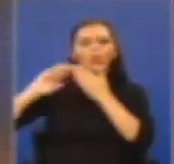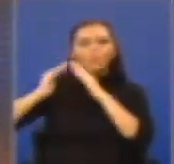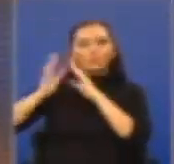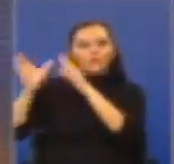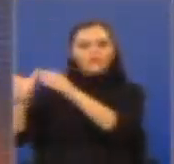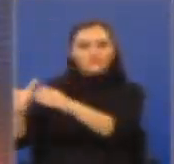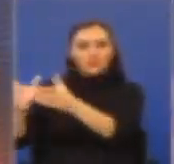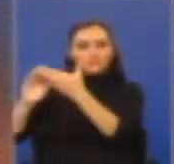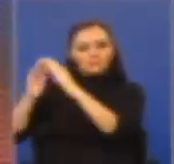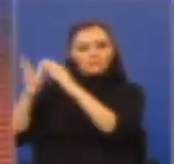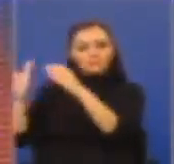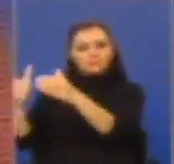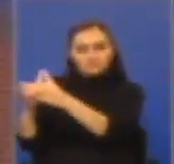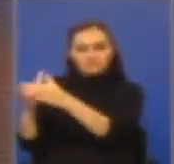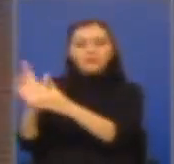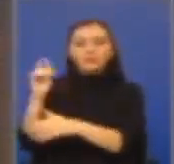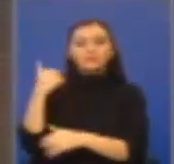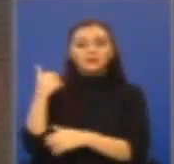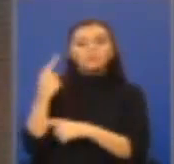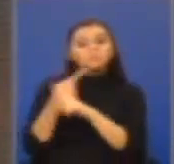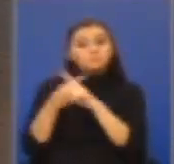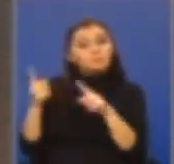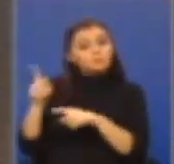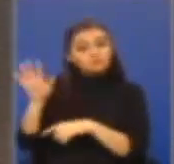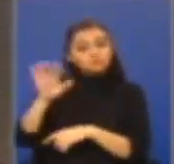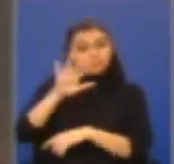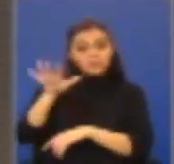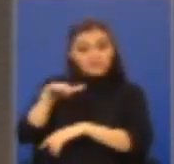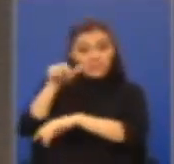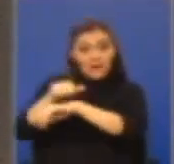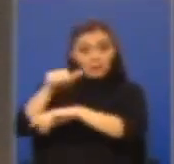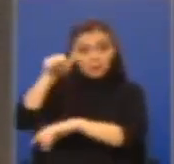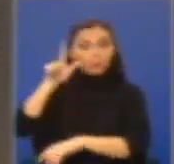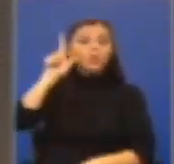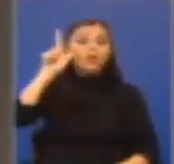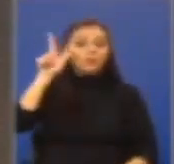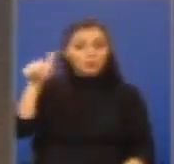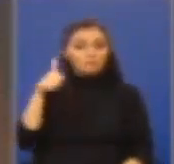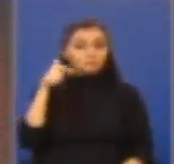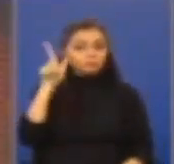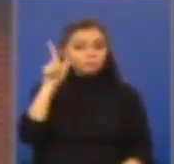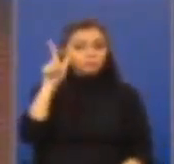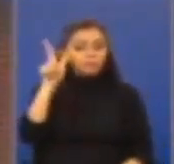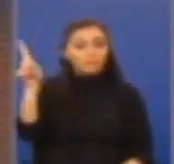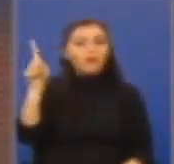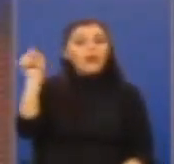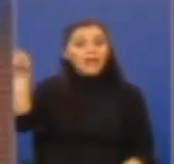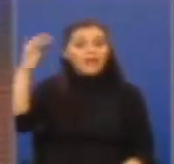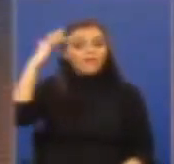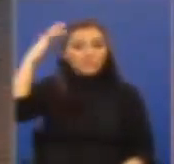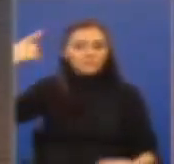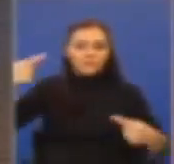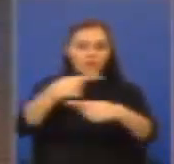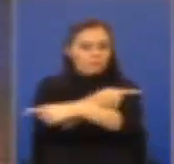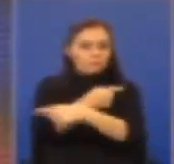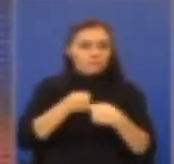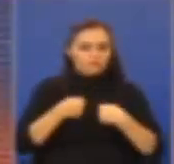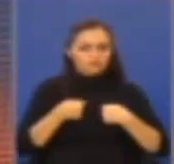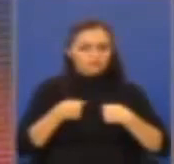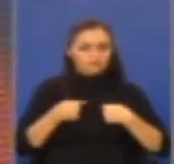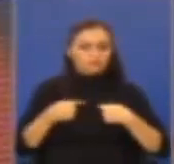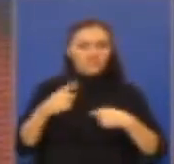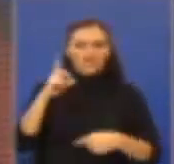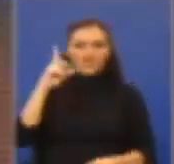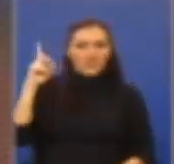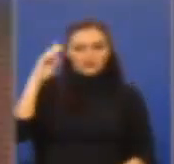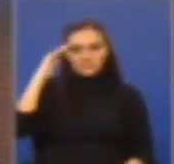apertura externa, pero obviamente también es mérito de Singapur y de Lee Kuan Yew, su gran líder histórico. Pero fue un modelo de derecha. Pero ¿saben lo que dice Lee Kuan Yew cuando le preguntan cuál es la clave